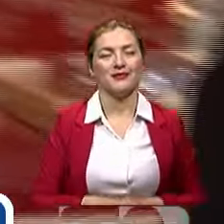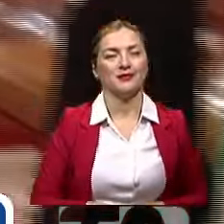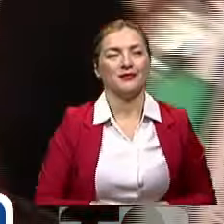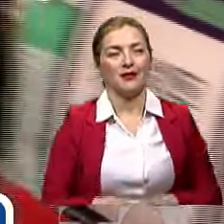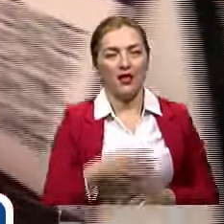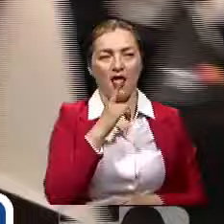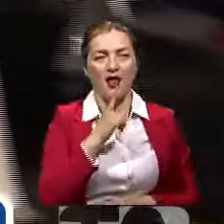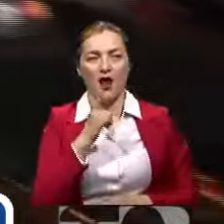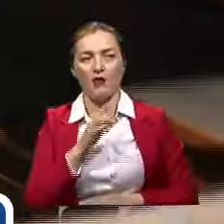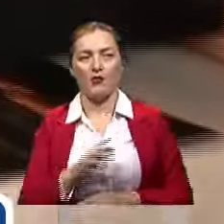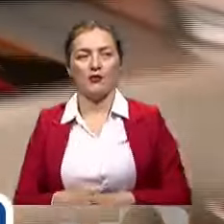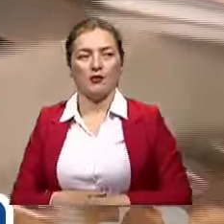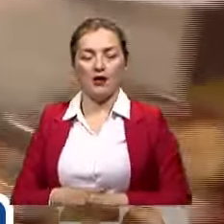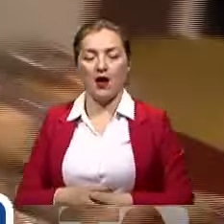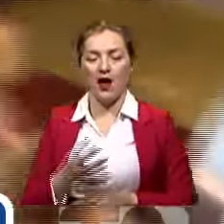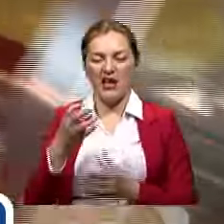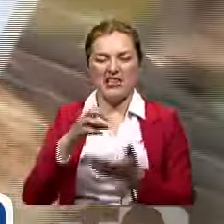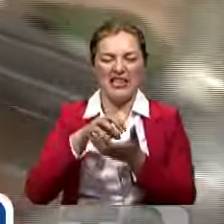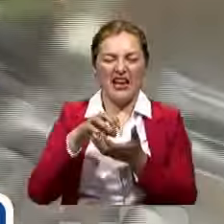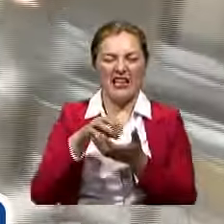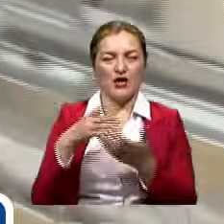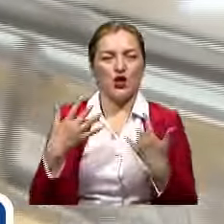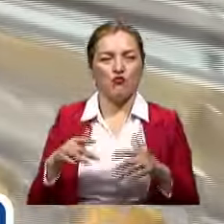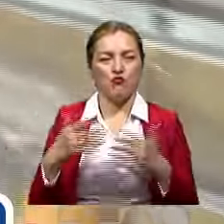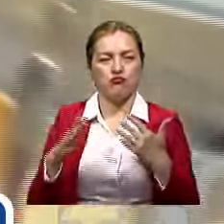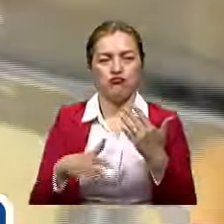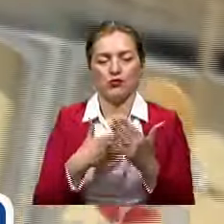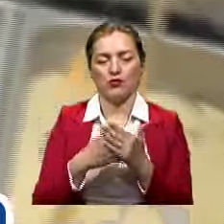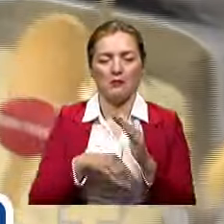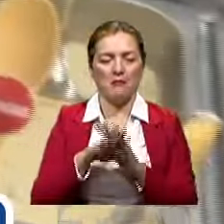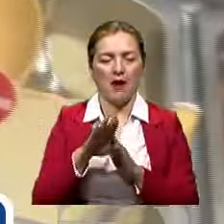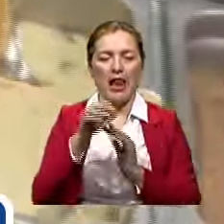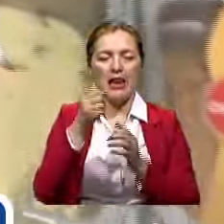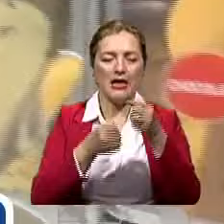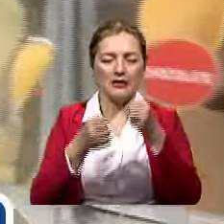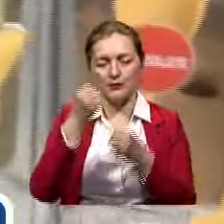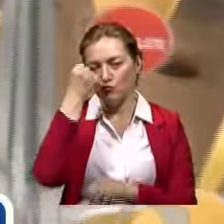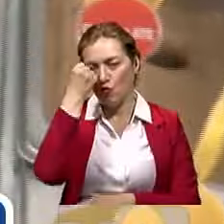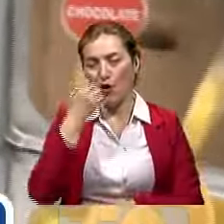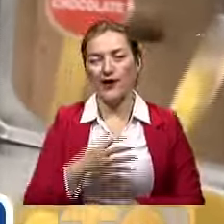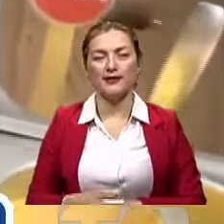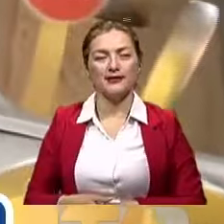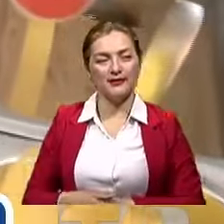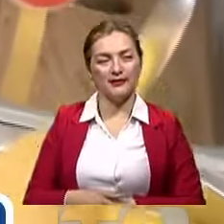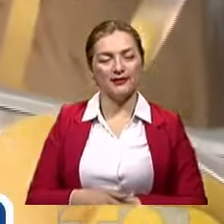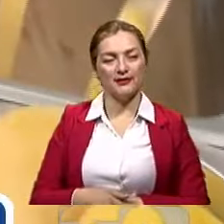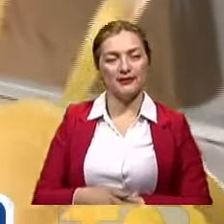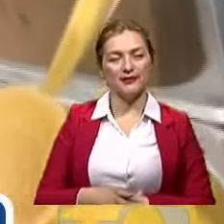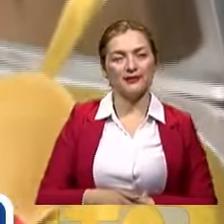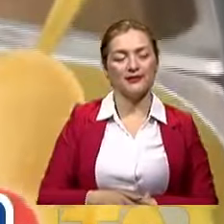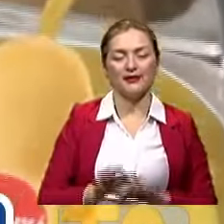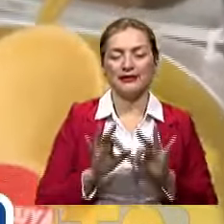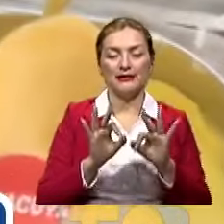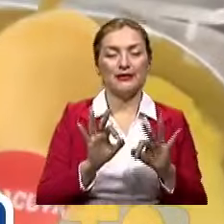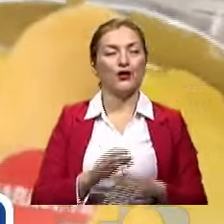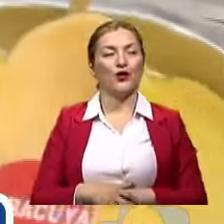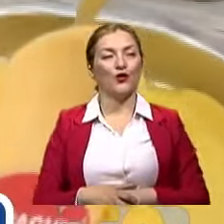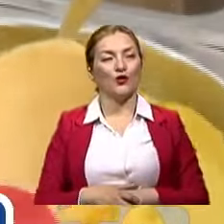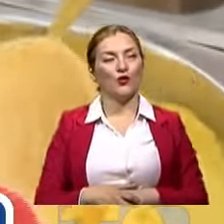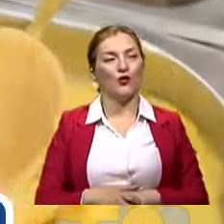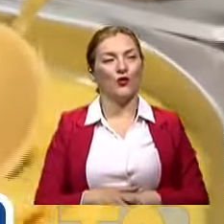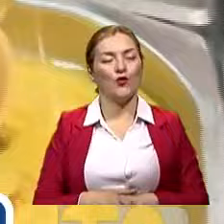probé. Naranjilla también, bueno, todos, pero más leche y mora. Es una maravilla. ¿A qué hora se levanta usted todas